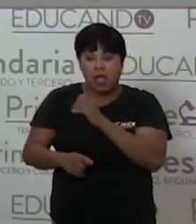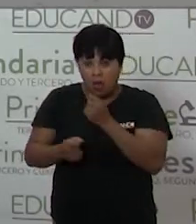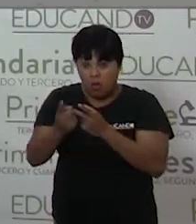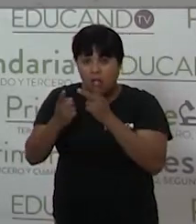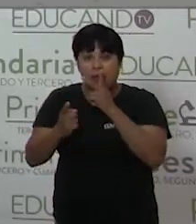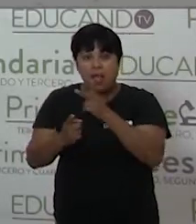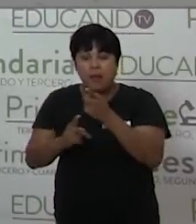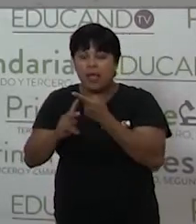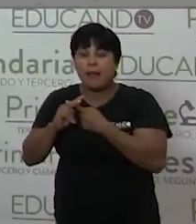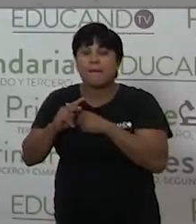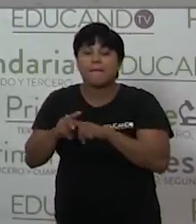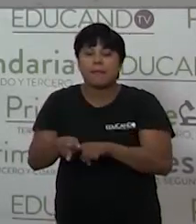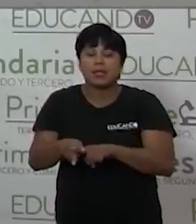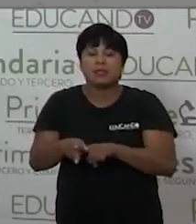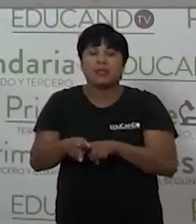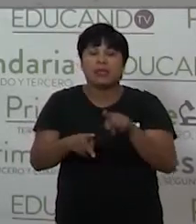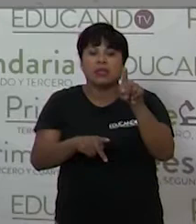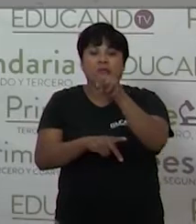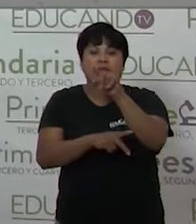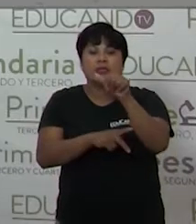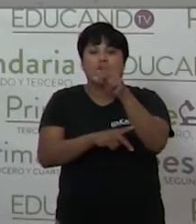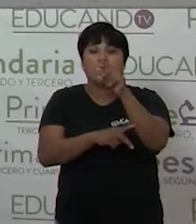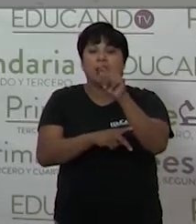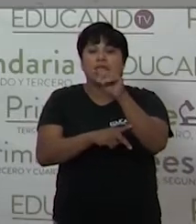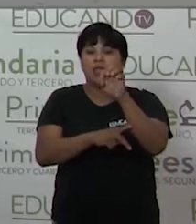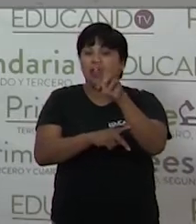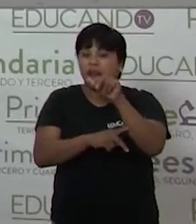empieza como zapatera